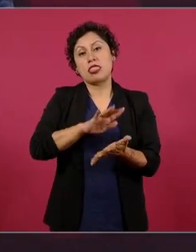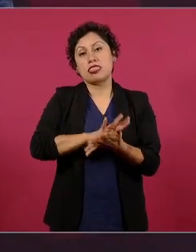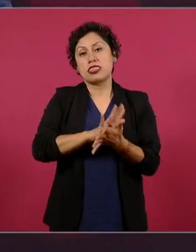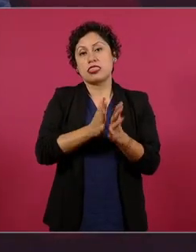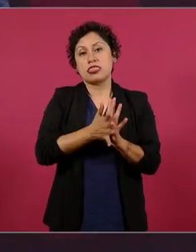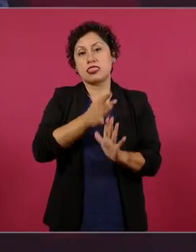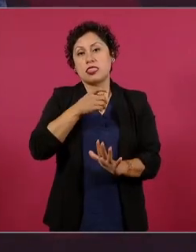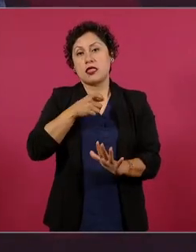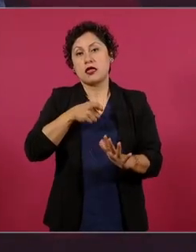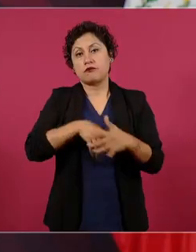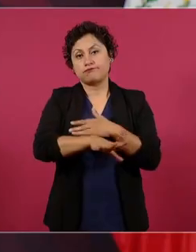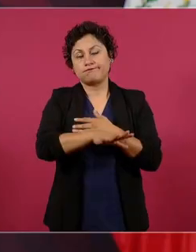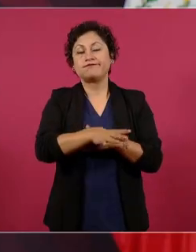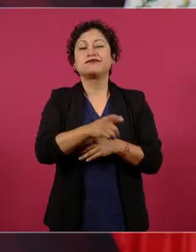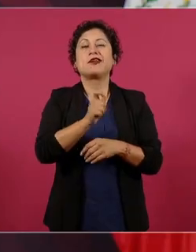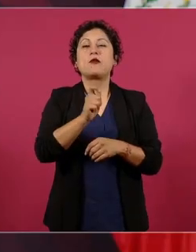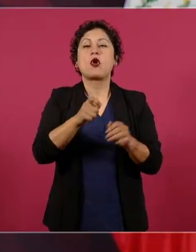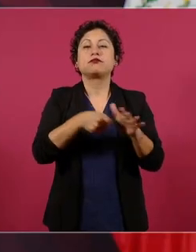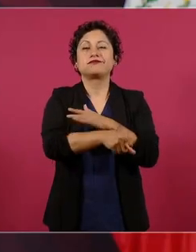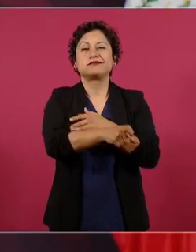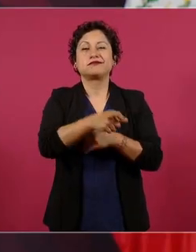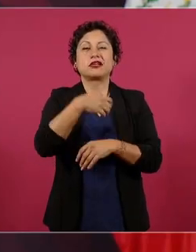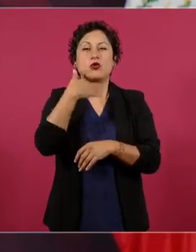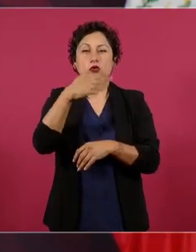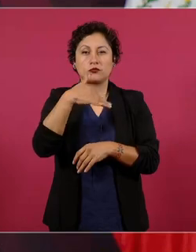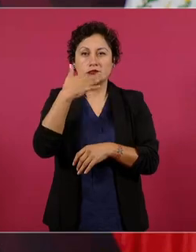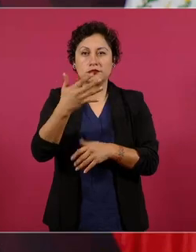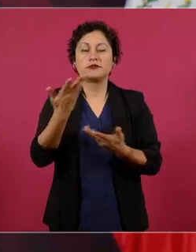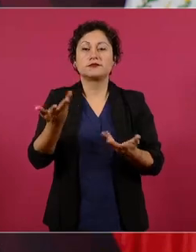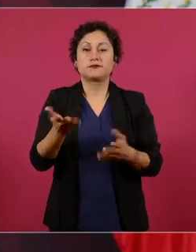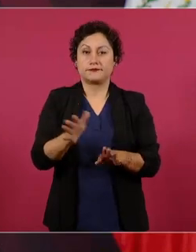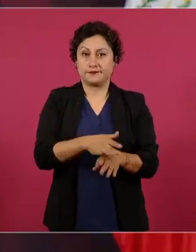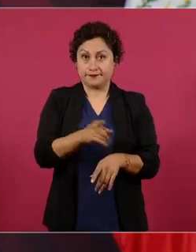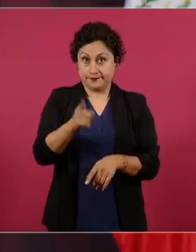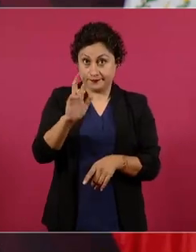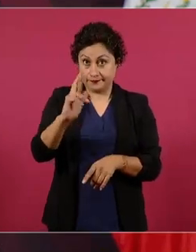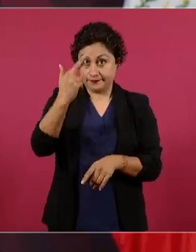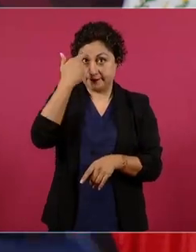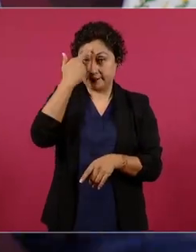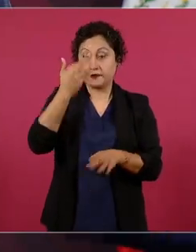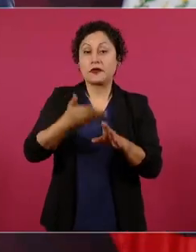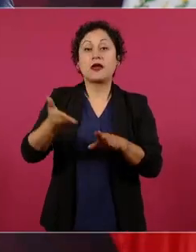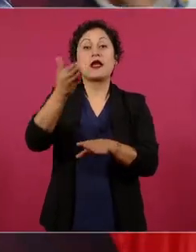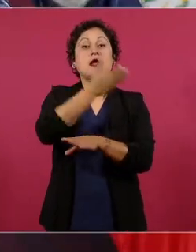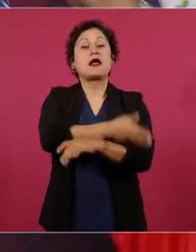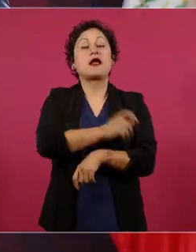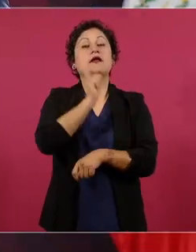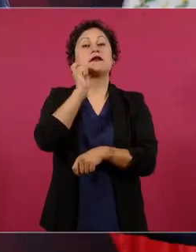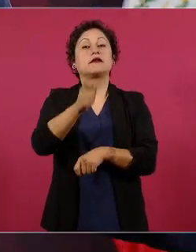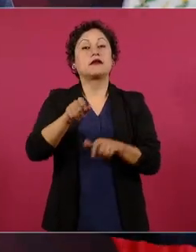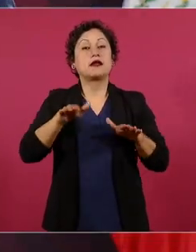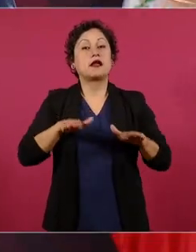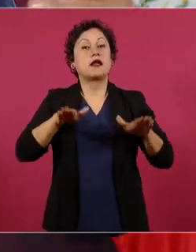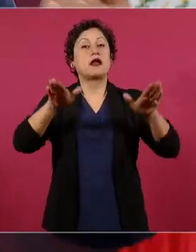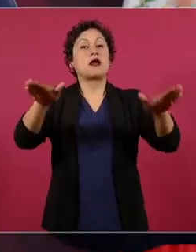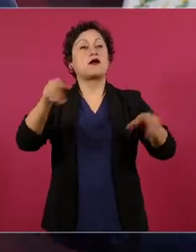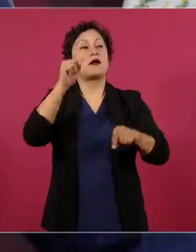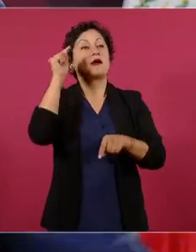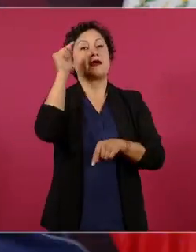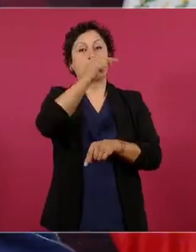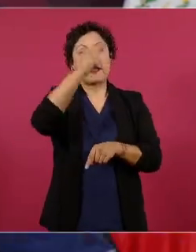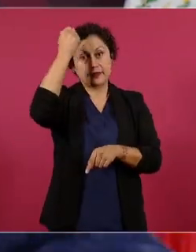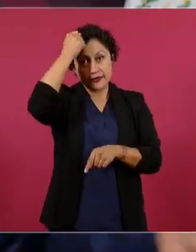Por ejemplo, cuando estaban construyendo el aeropuerto en el lago de Texcoco, había un sindicato